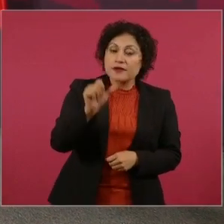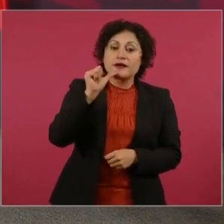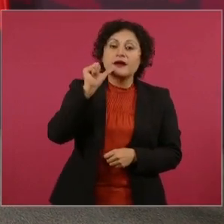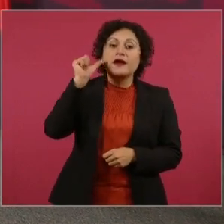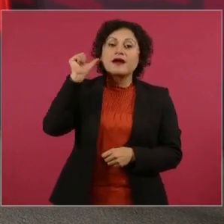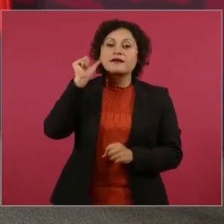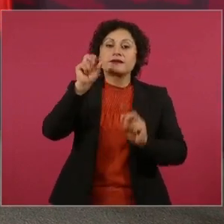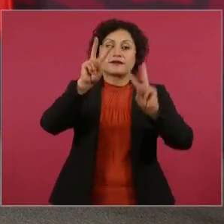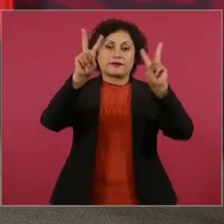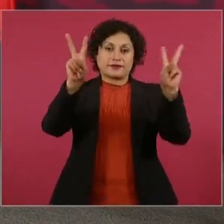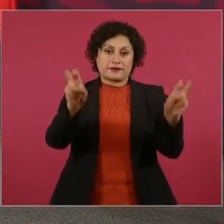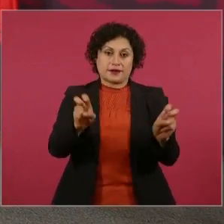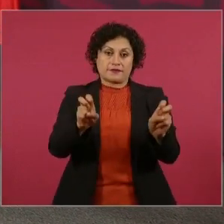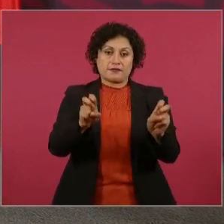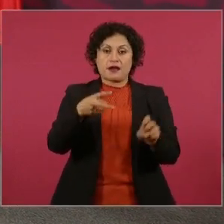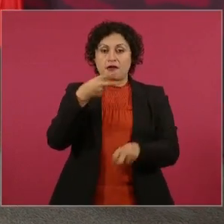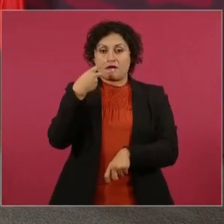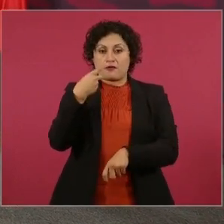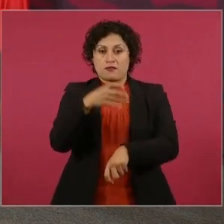los